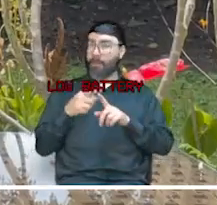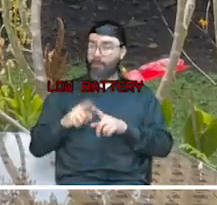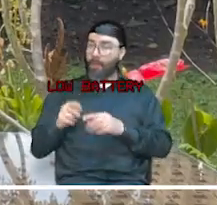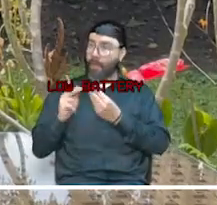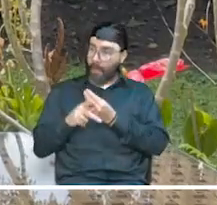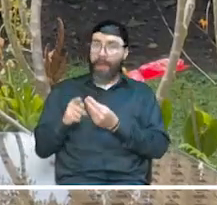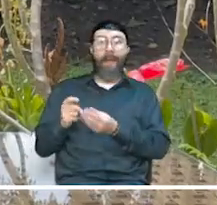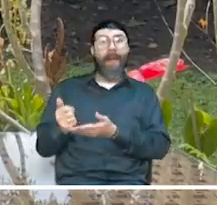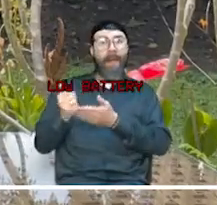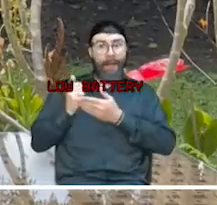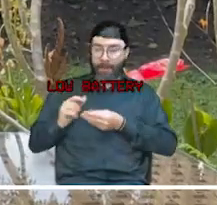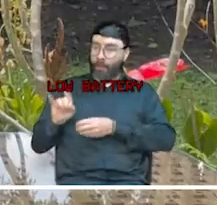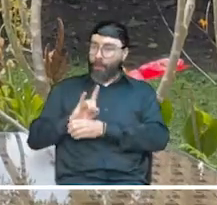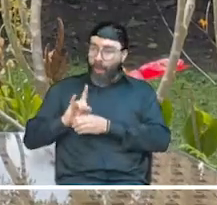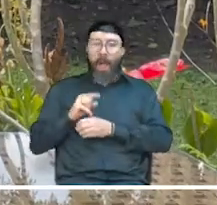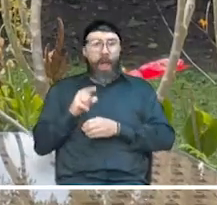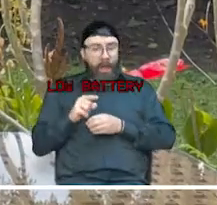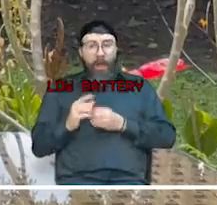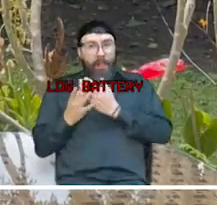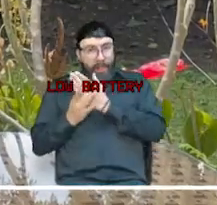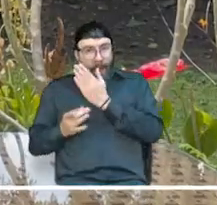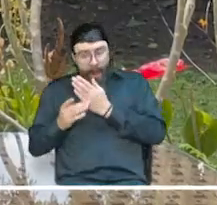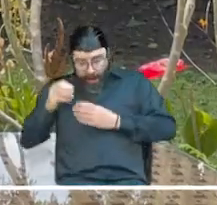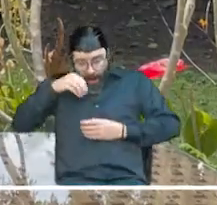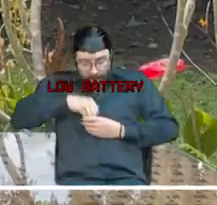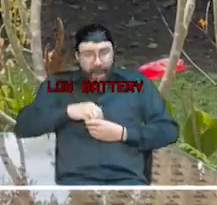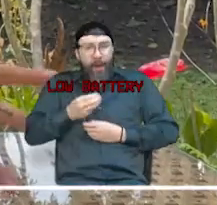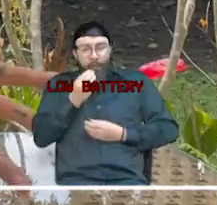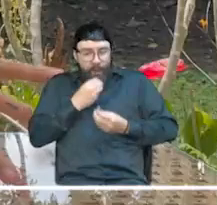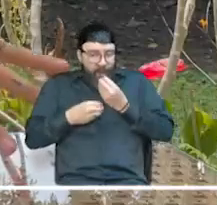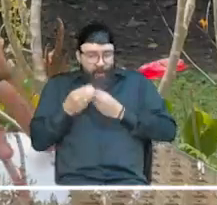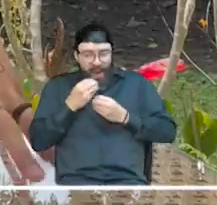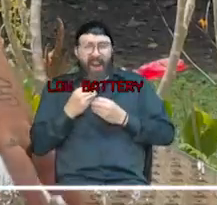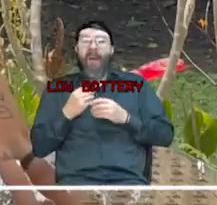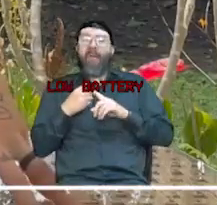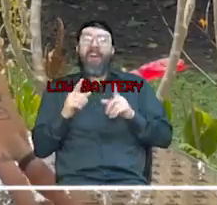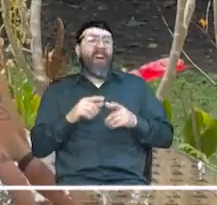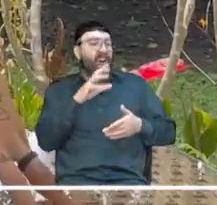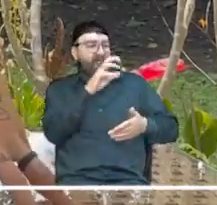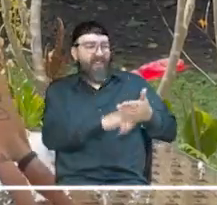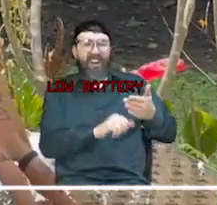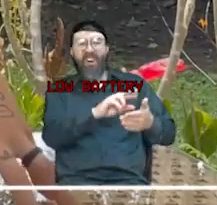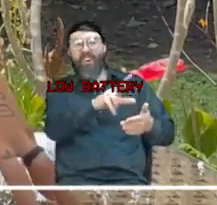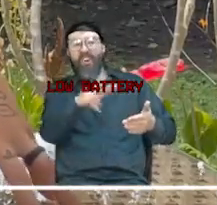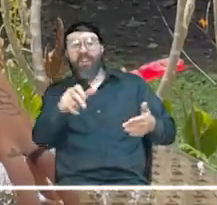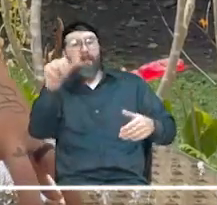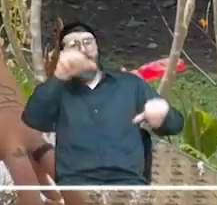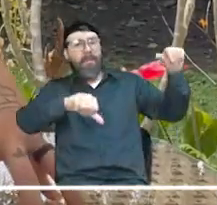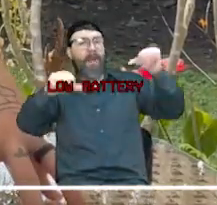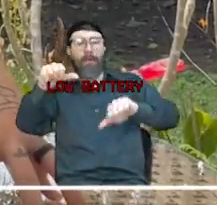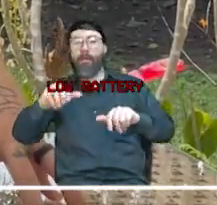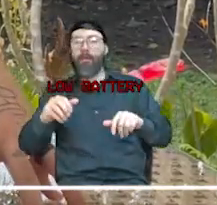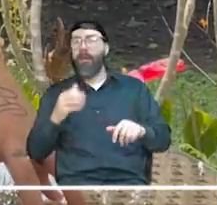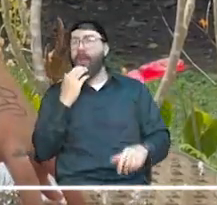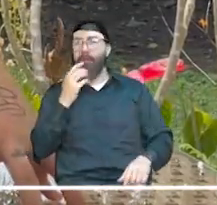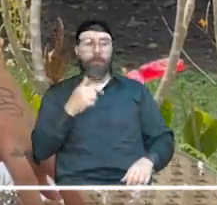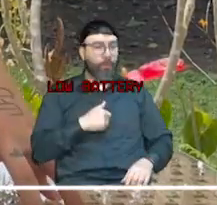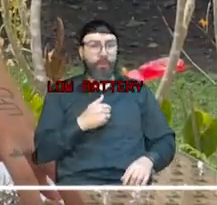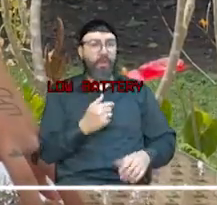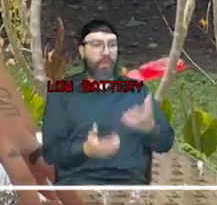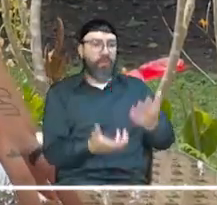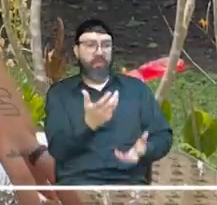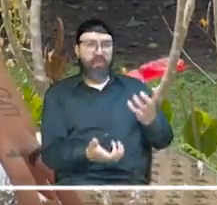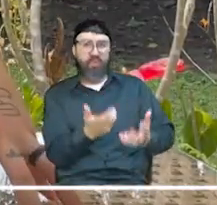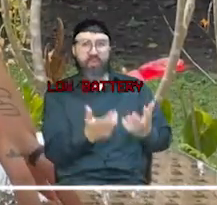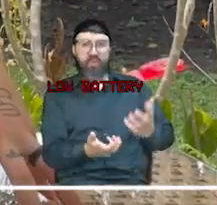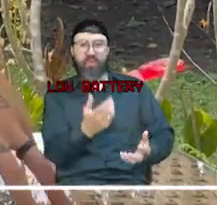las grasas estén presentes en nuestra alimentación, disminuyendo las otras, porque no tendría sentido seguir consumiendo fritos y